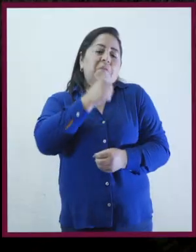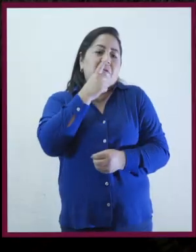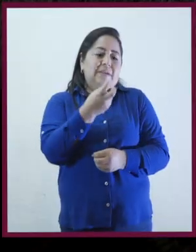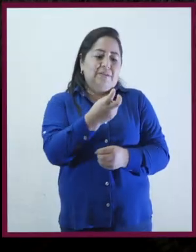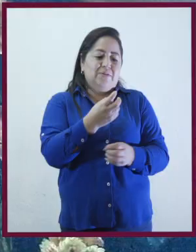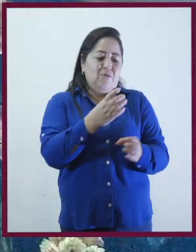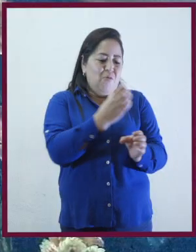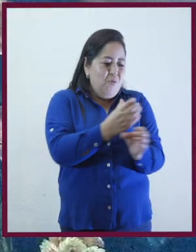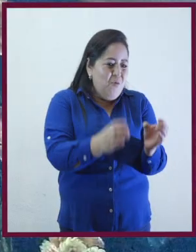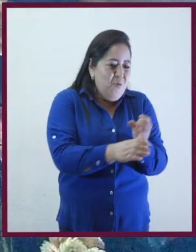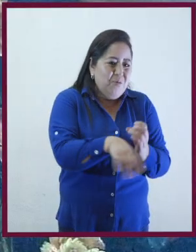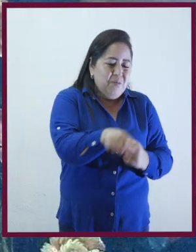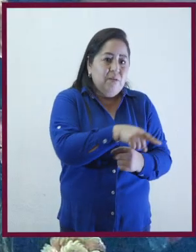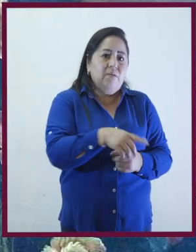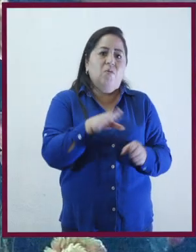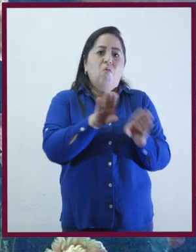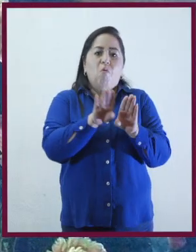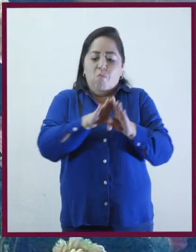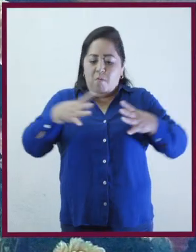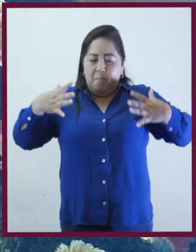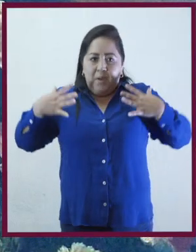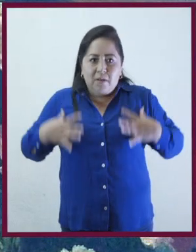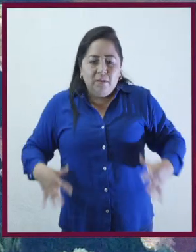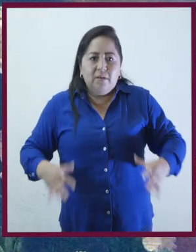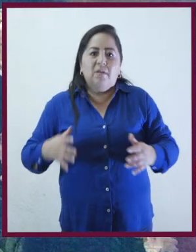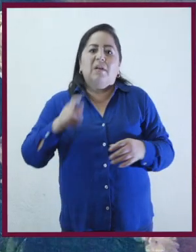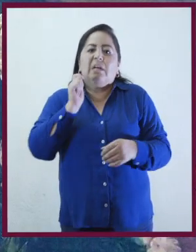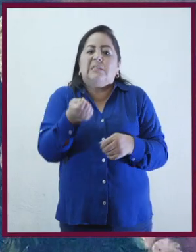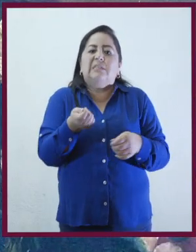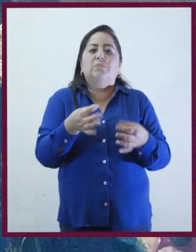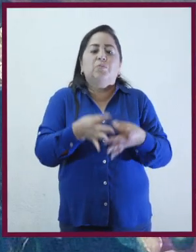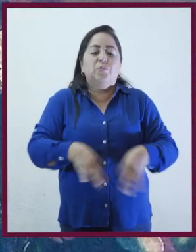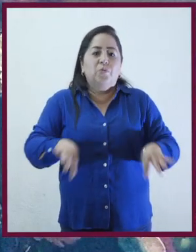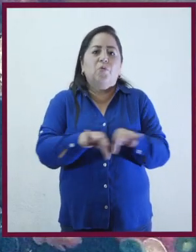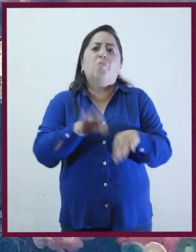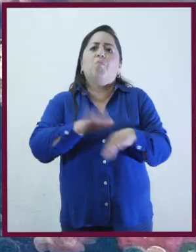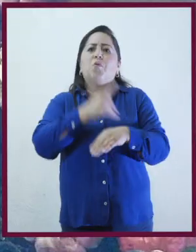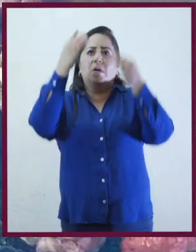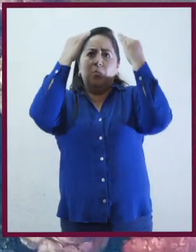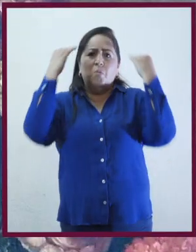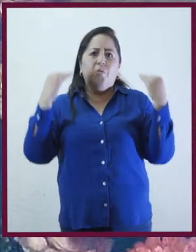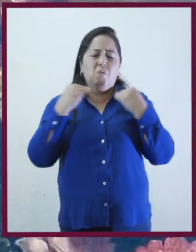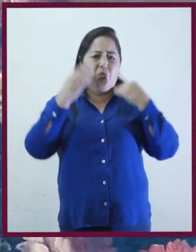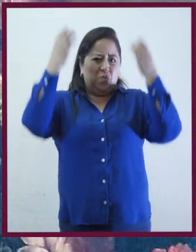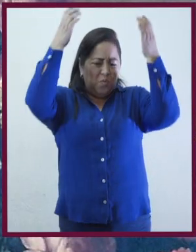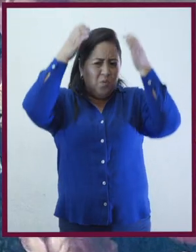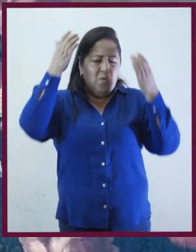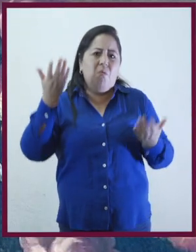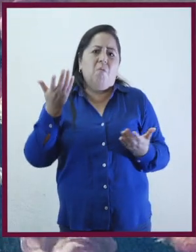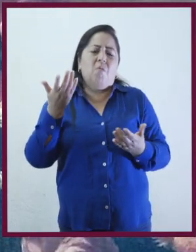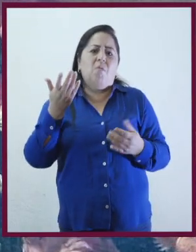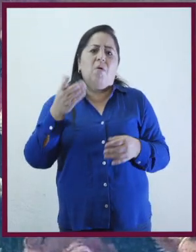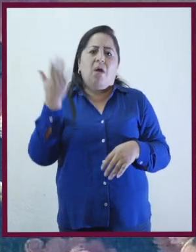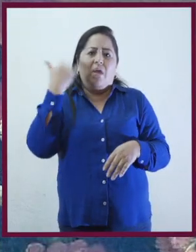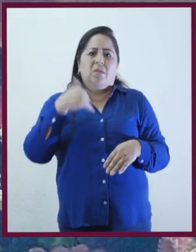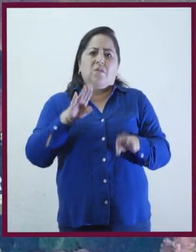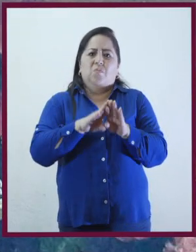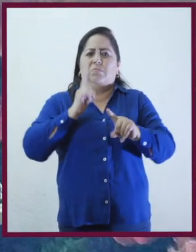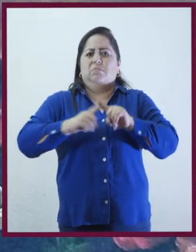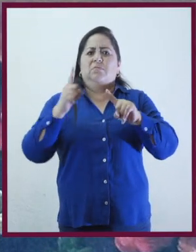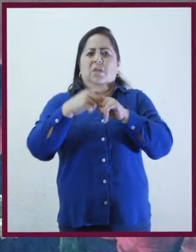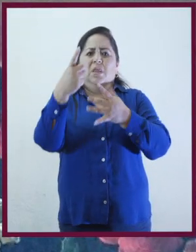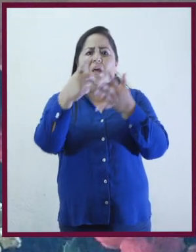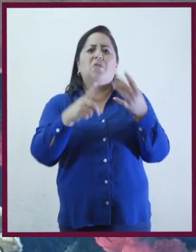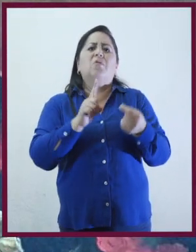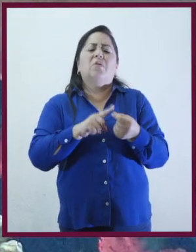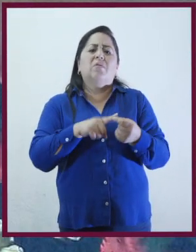estos objetos, ¿no? Cómo están vestidas, qué es lo que es importante, porque las monjas coronadas ponían toda una serie de datos